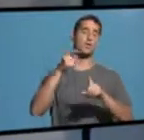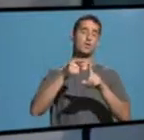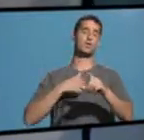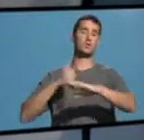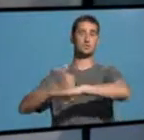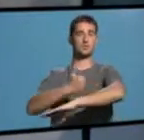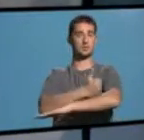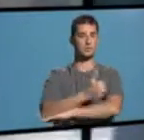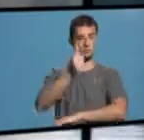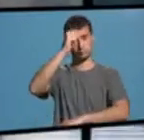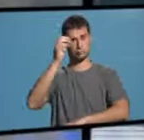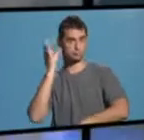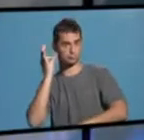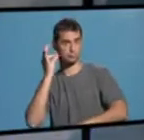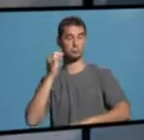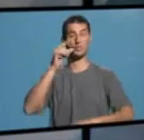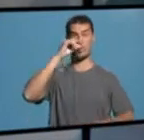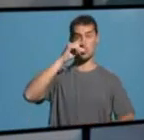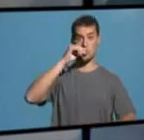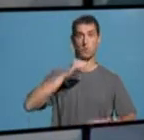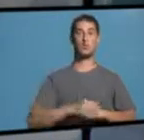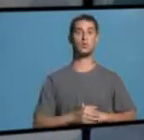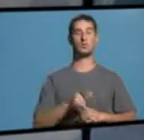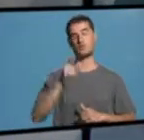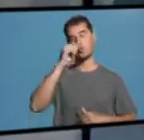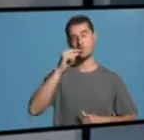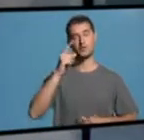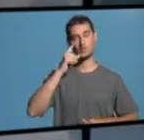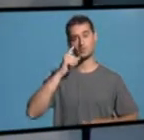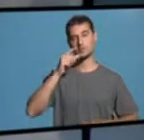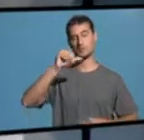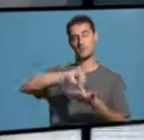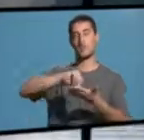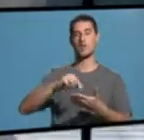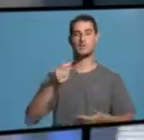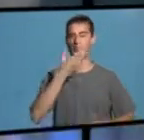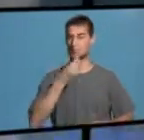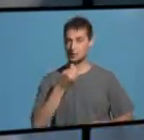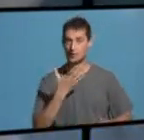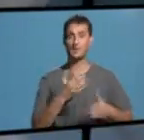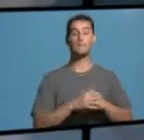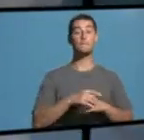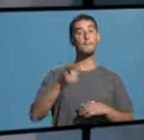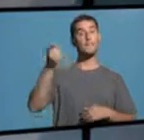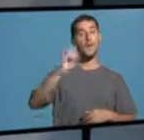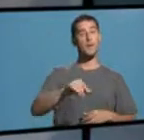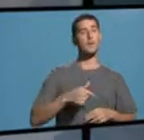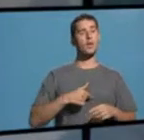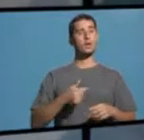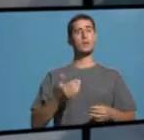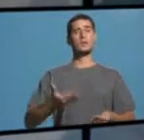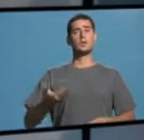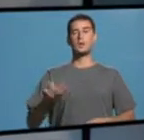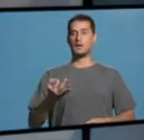ciudadana y los ciudadanos de esta ciudad entrañable. Y también para algo esencial y